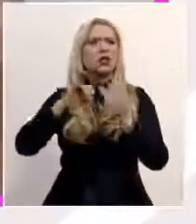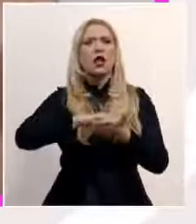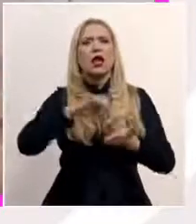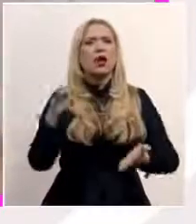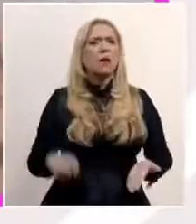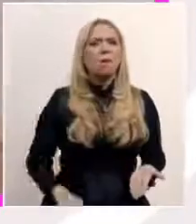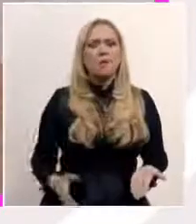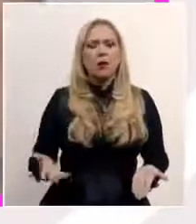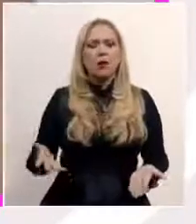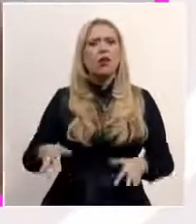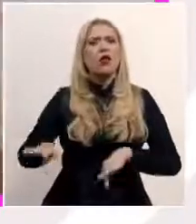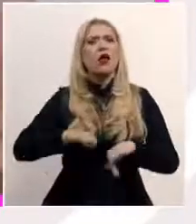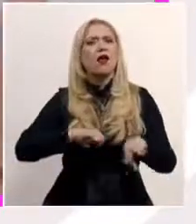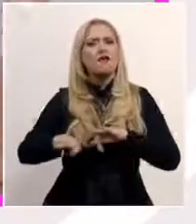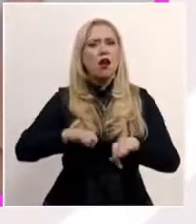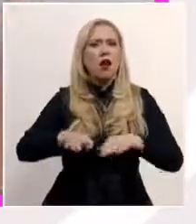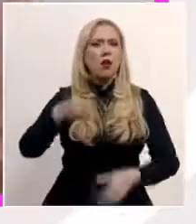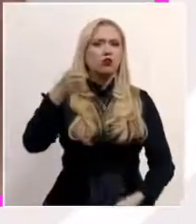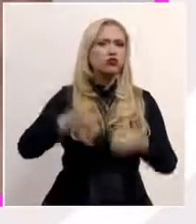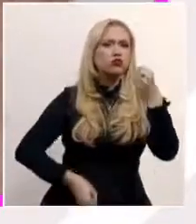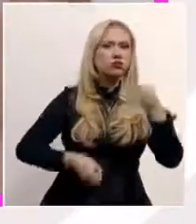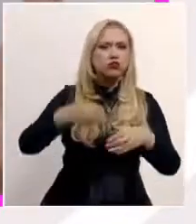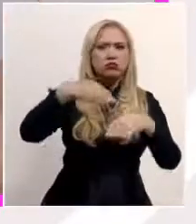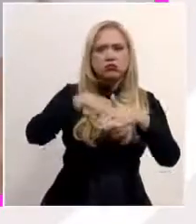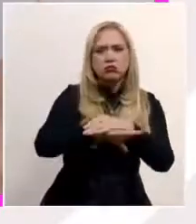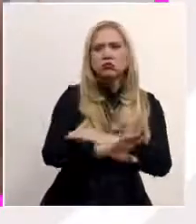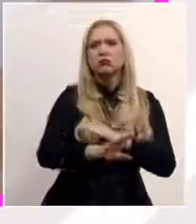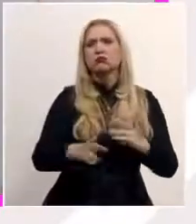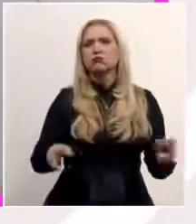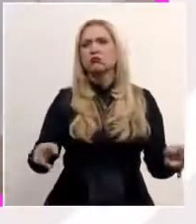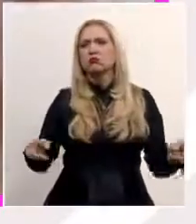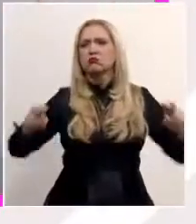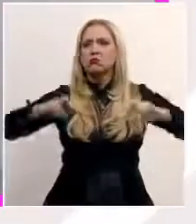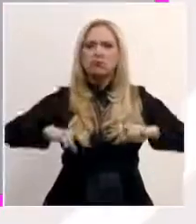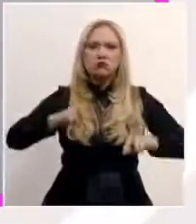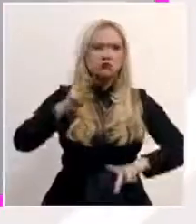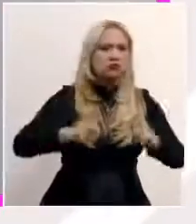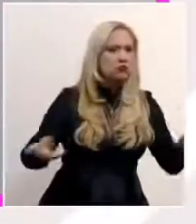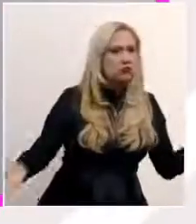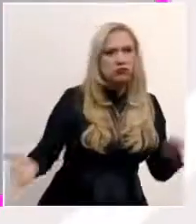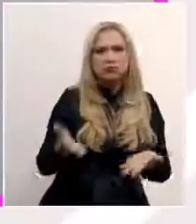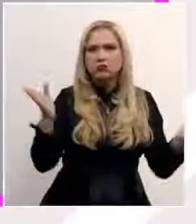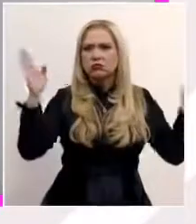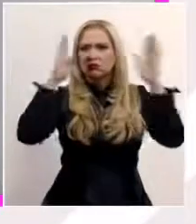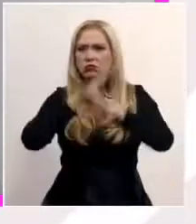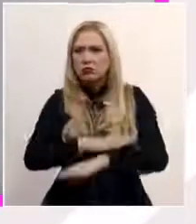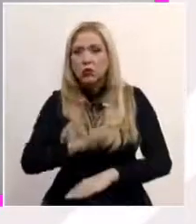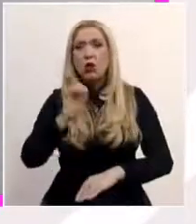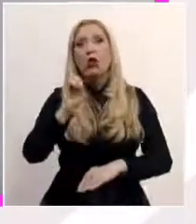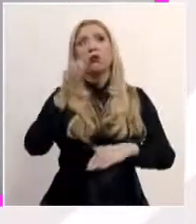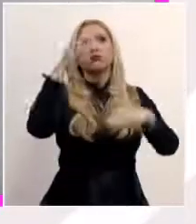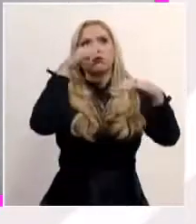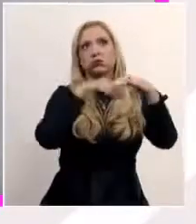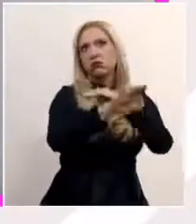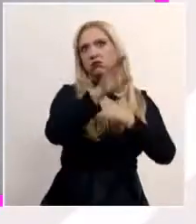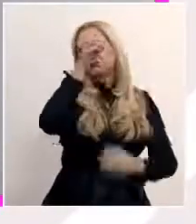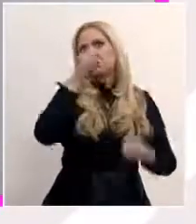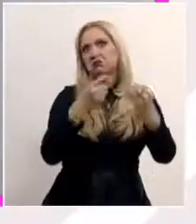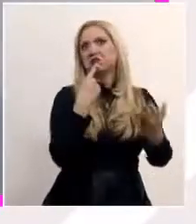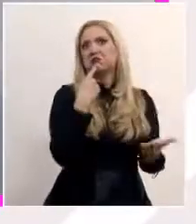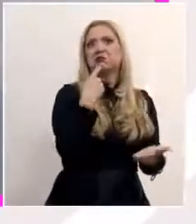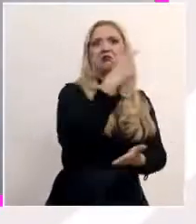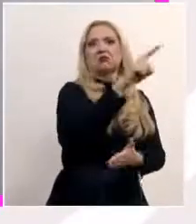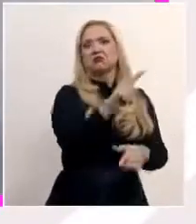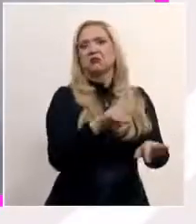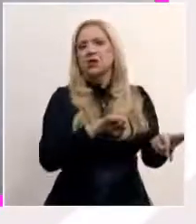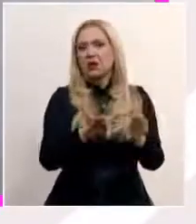están en la vía laboral, que pueden ser las juntas de conciliación y arbitraje, o los que ahora son los tribunales laborales,